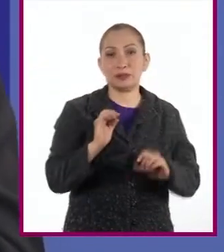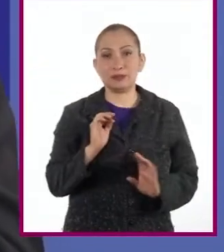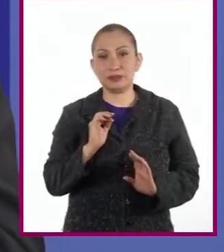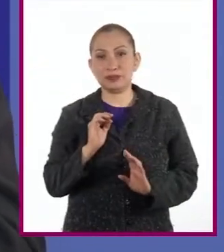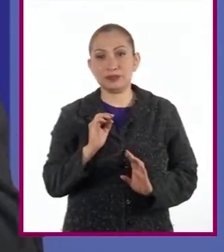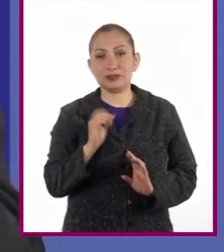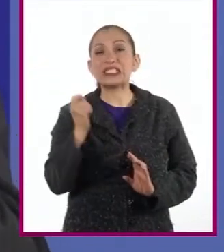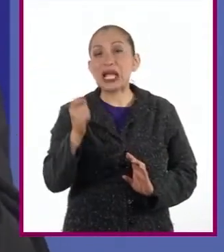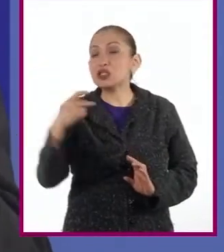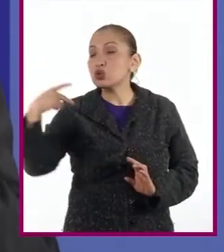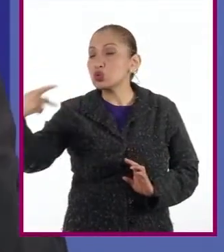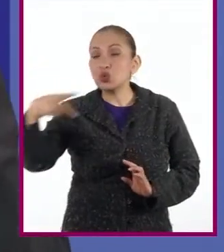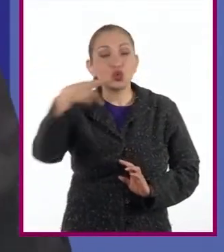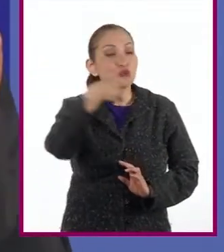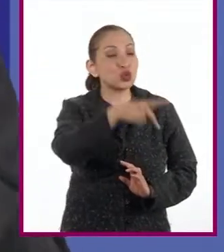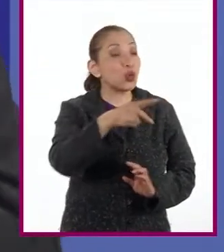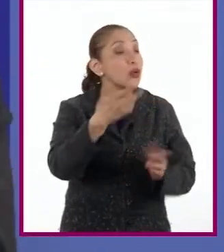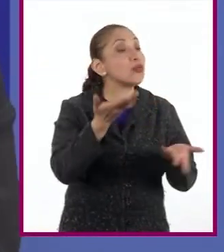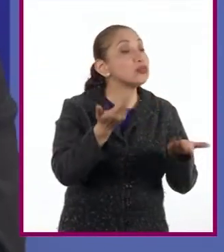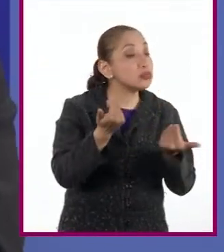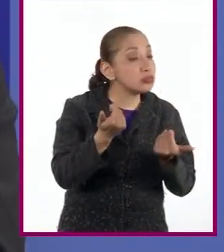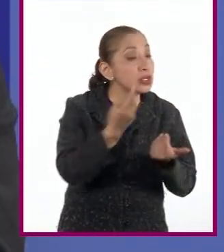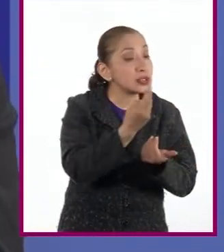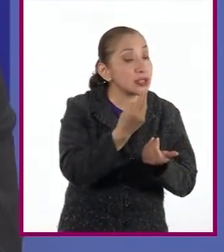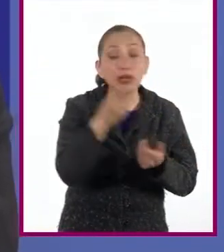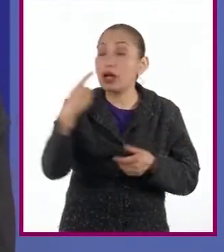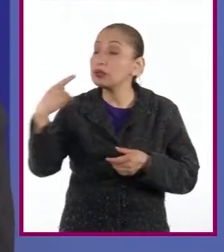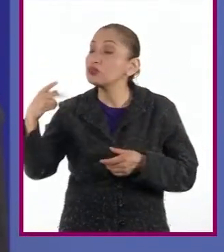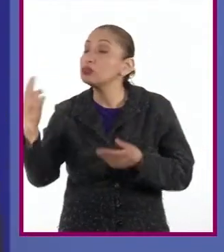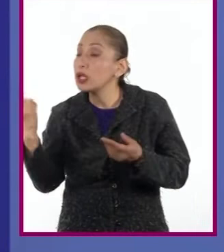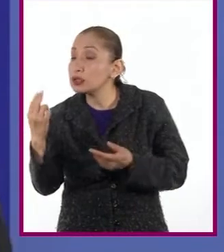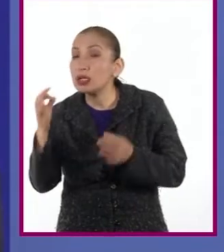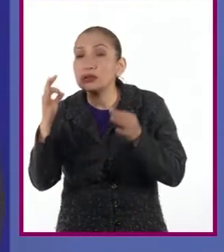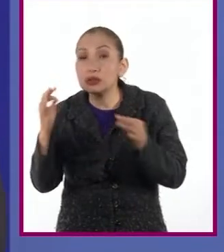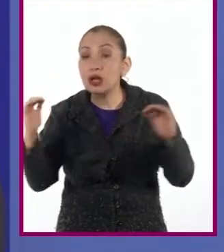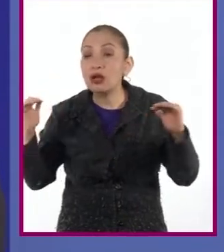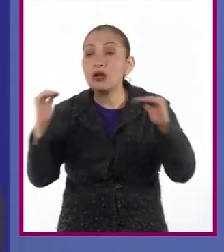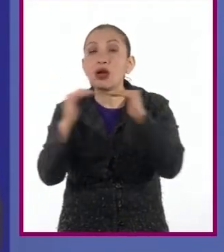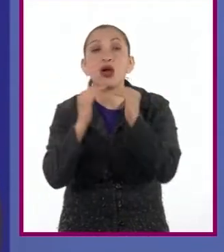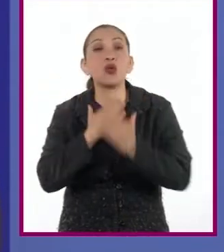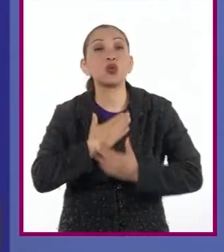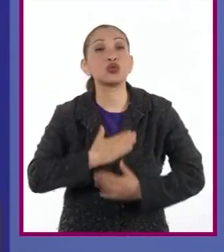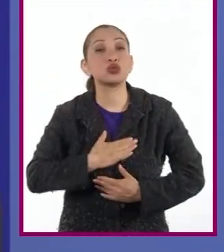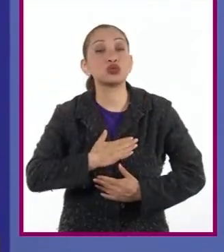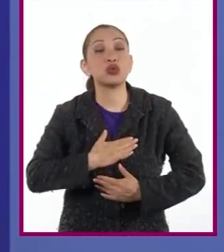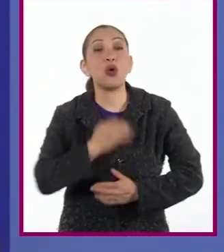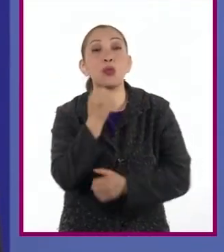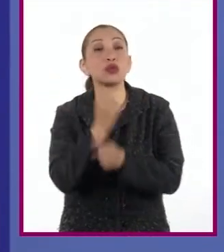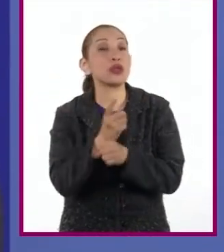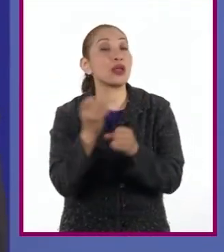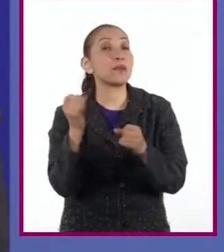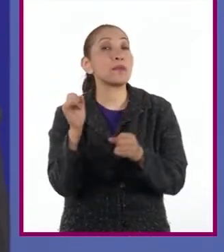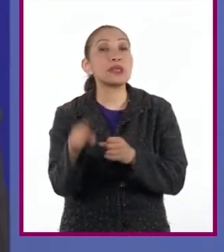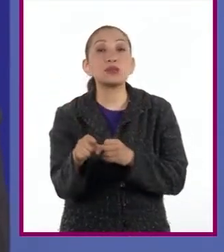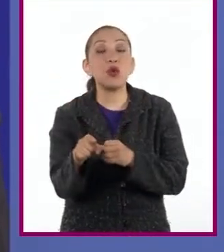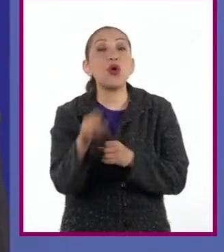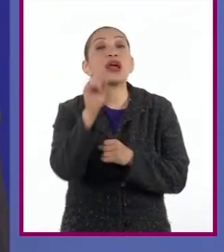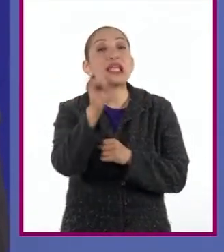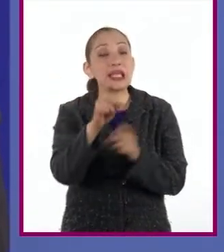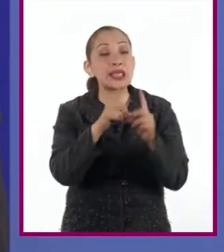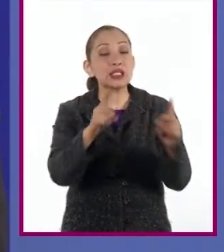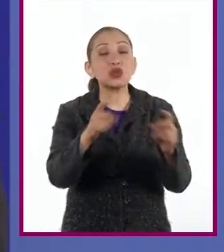cada una y uno lo que necesita con la finalidad de que tengan las mismas oportunidades y condiciones de